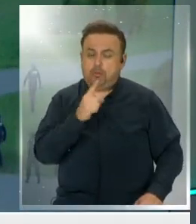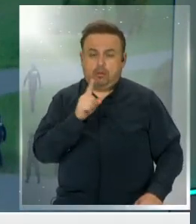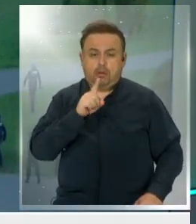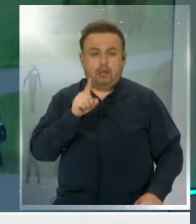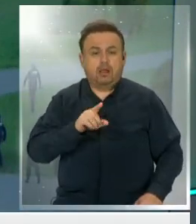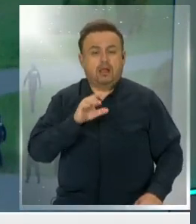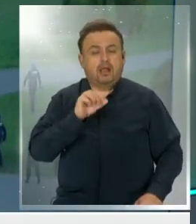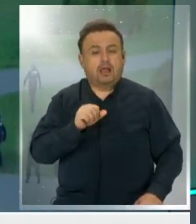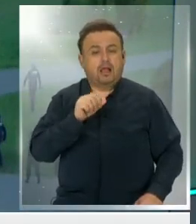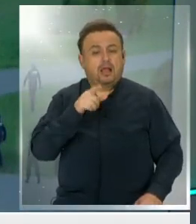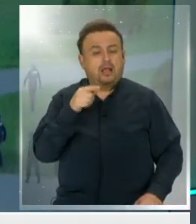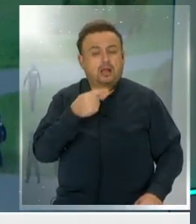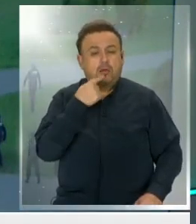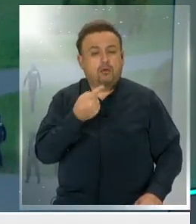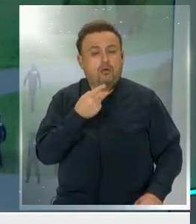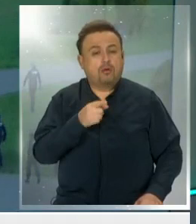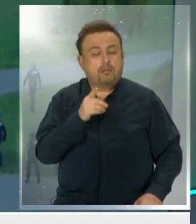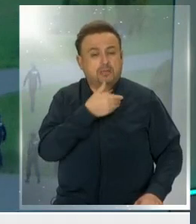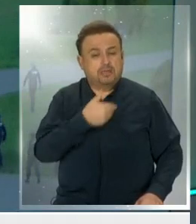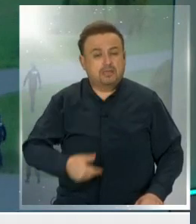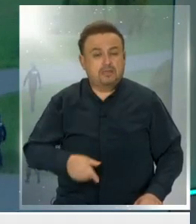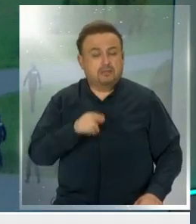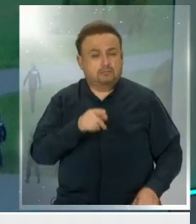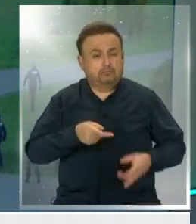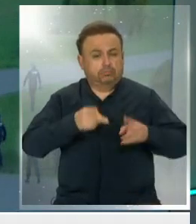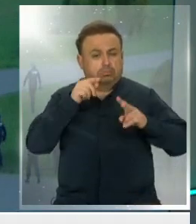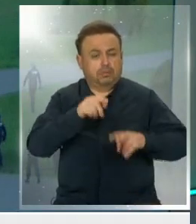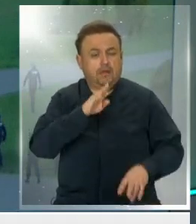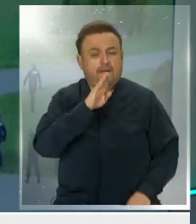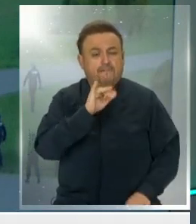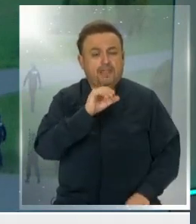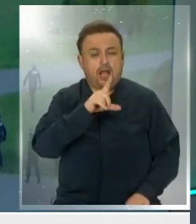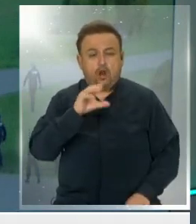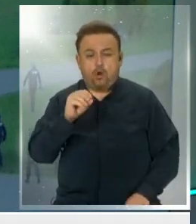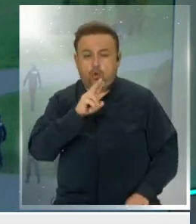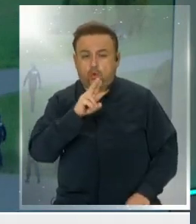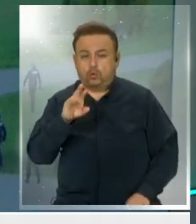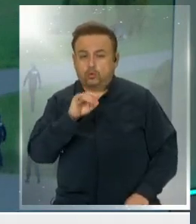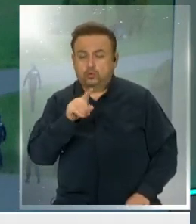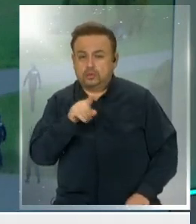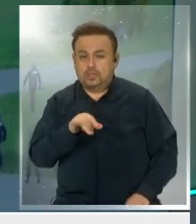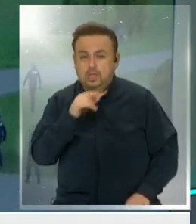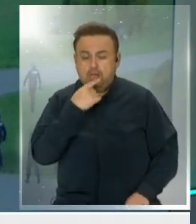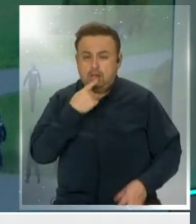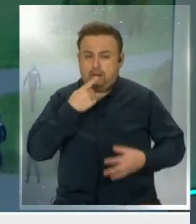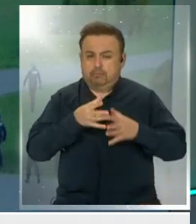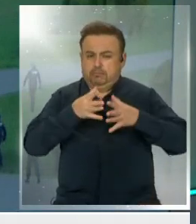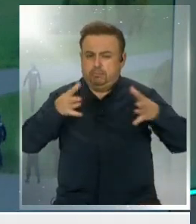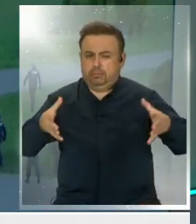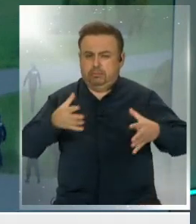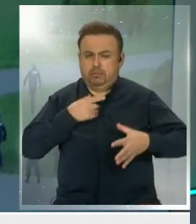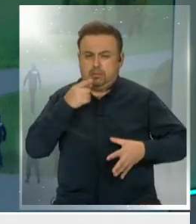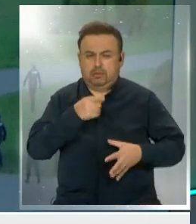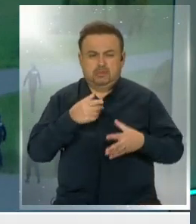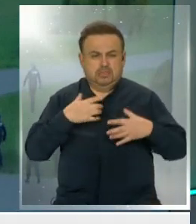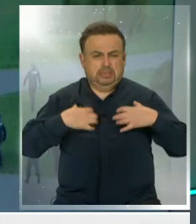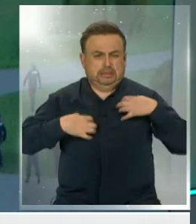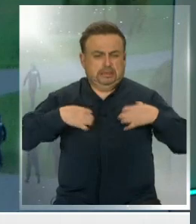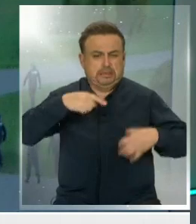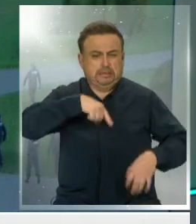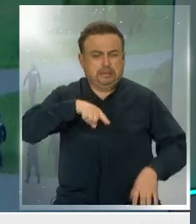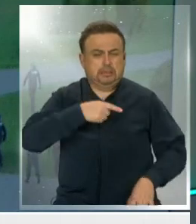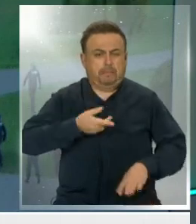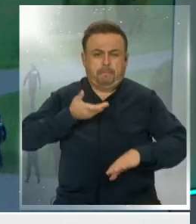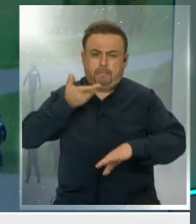a Alexander Lukashenko como presidente legítimo de Bielorrusia. La ceremonia de investidura encendió aún más los ánimos entre la población